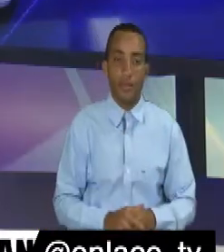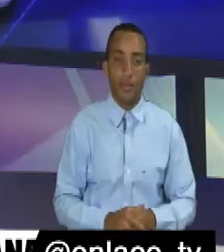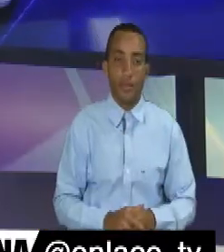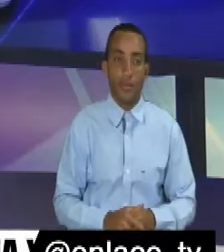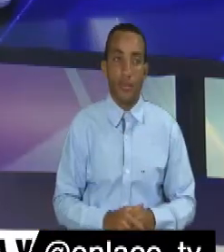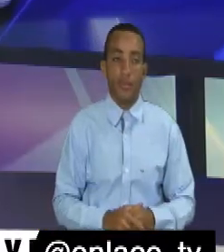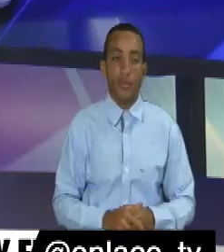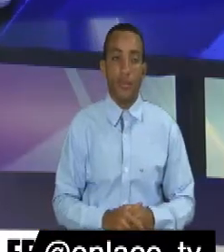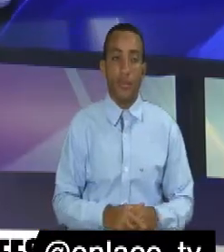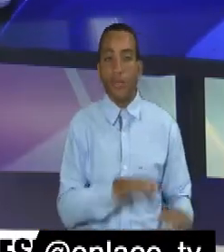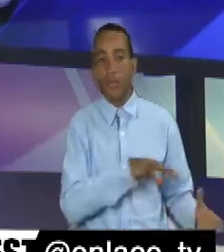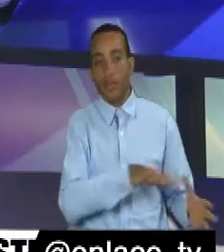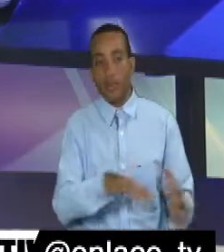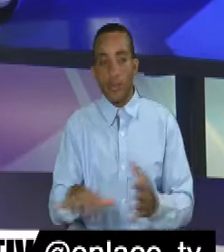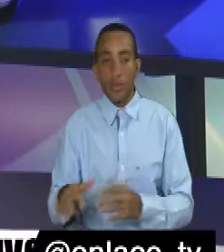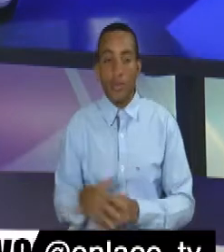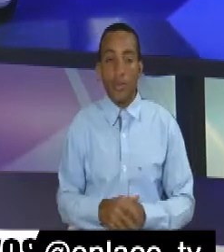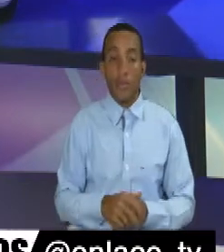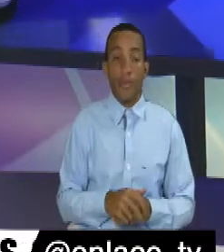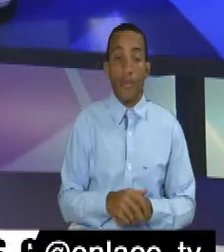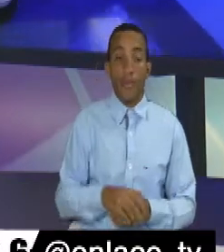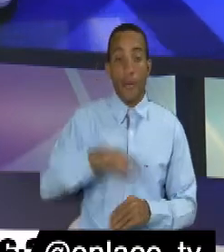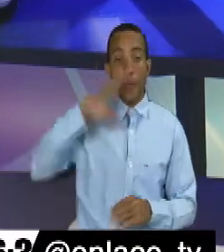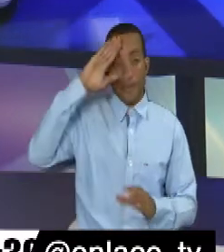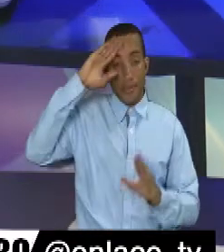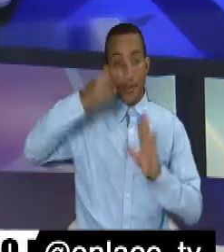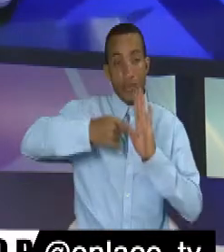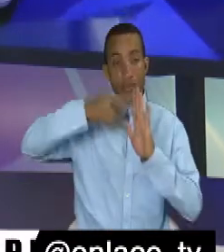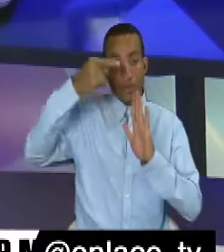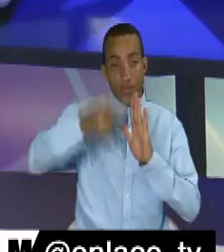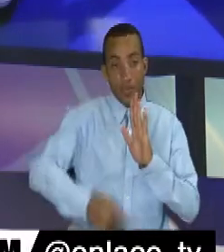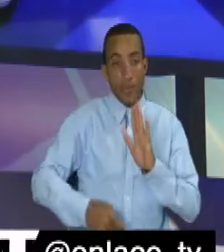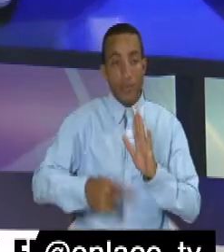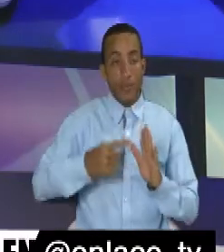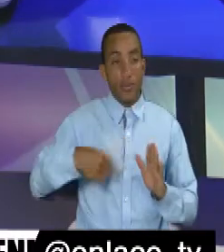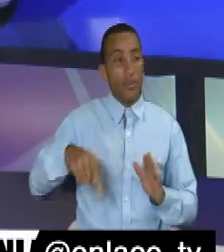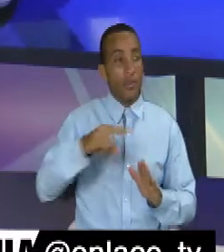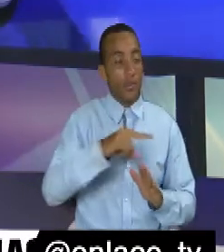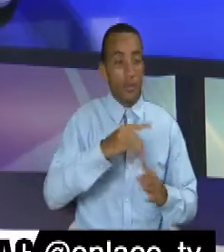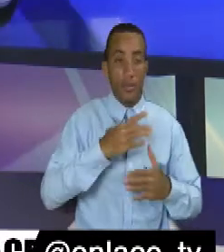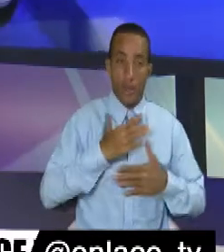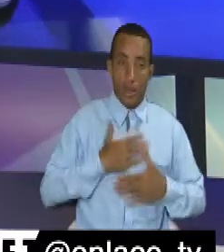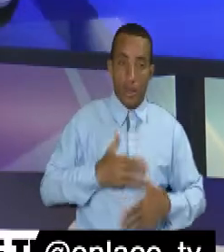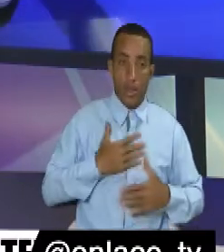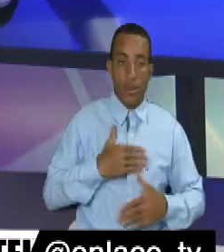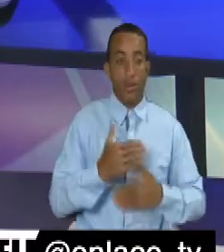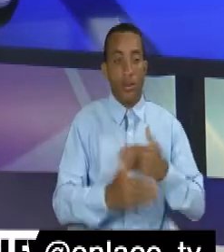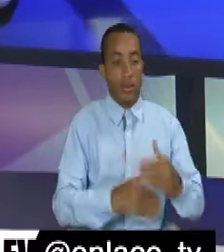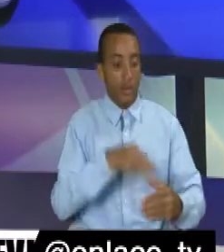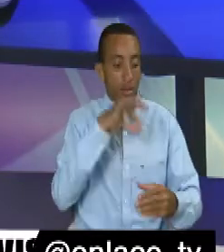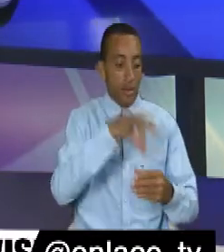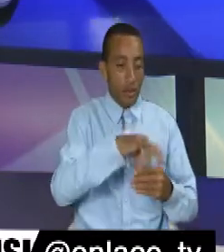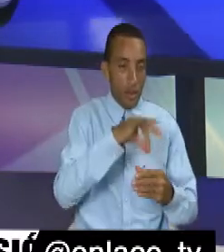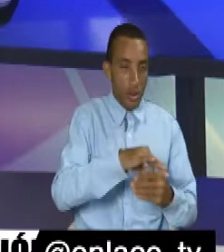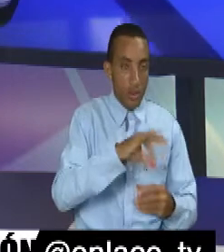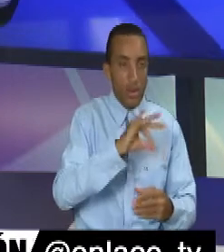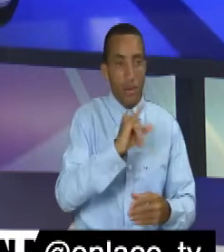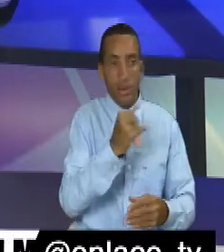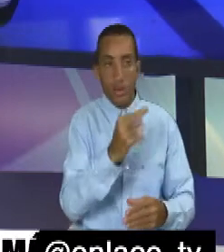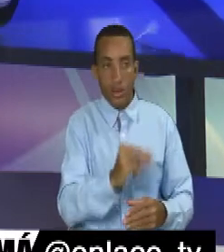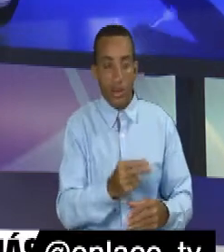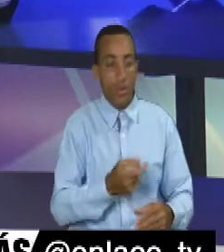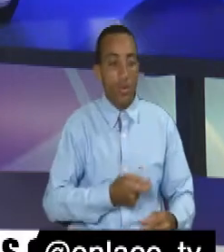Y las autoridades tomaron medidas que permitan salvaguardar la tranquilidad y la seguridad durante la jornada electoral que se realizará el próximo 2 de